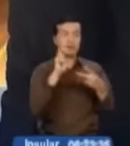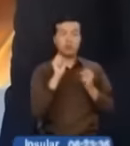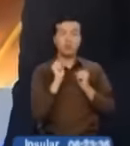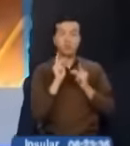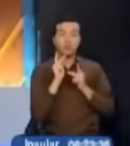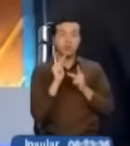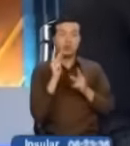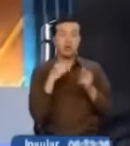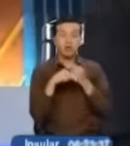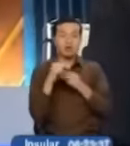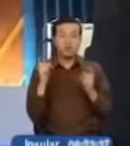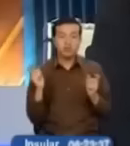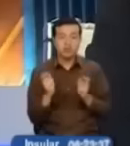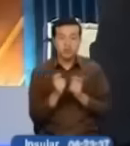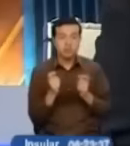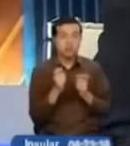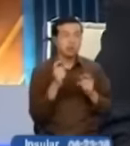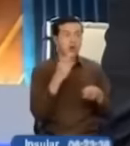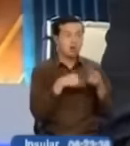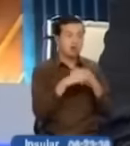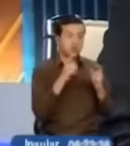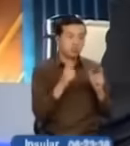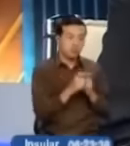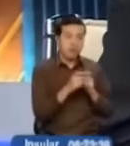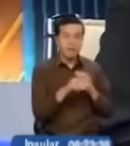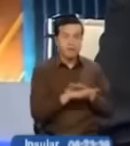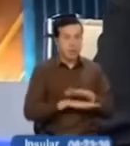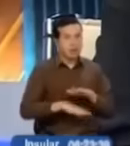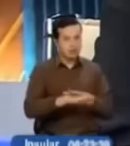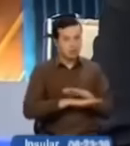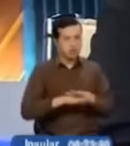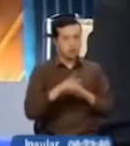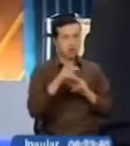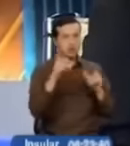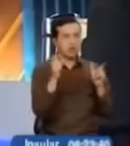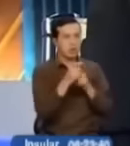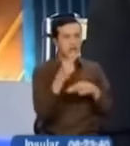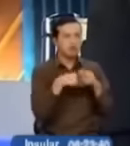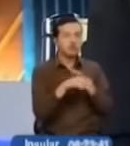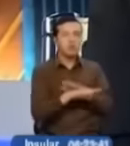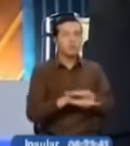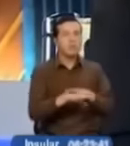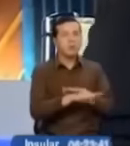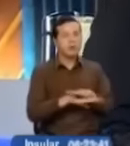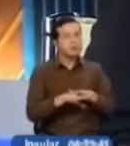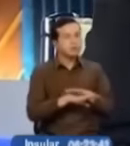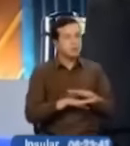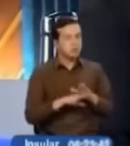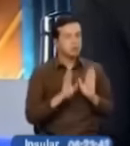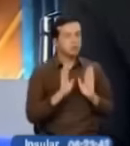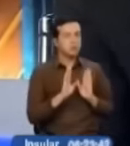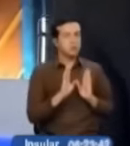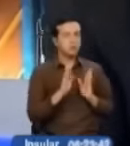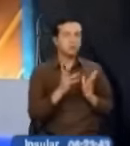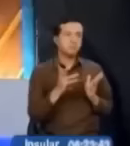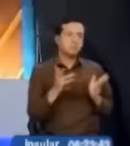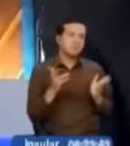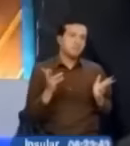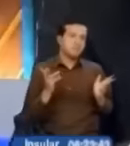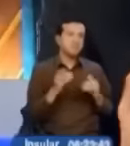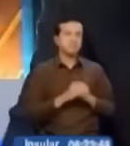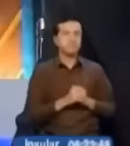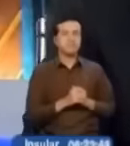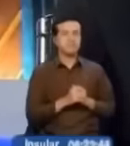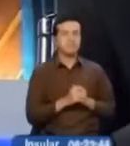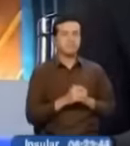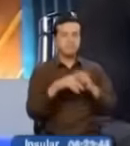oportunidad. El emprendimiento de subsistencia es la base, es la base. Es decir, dependiendo de cómo